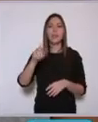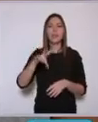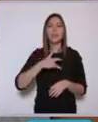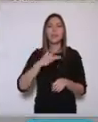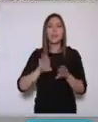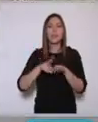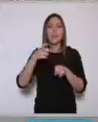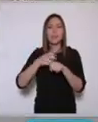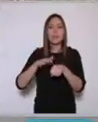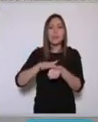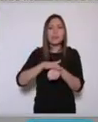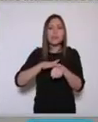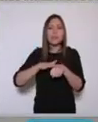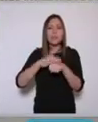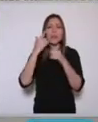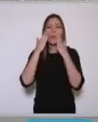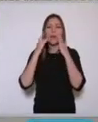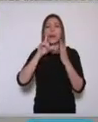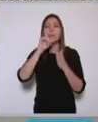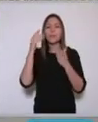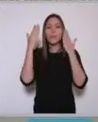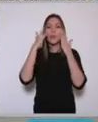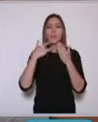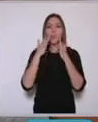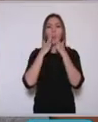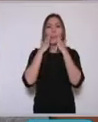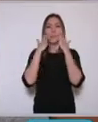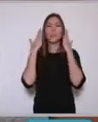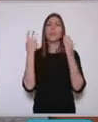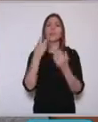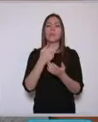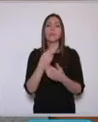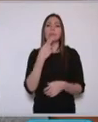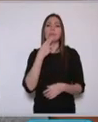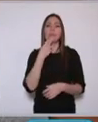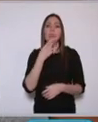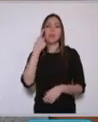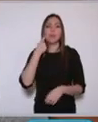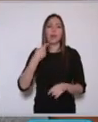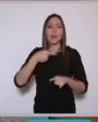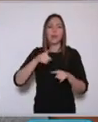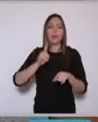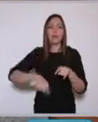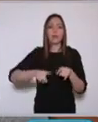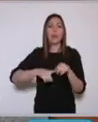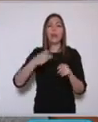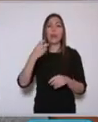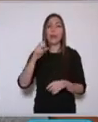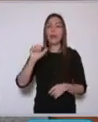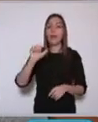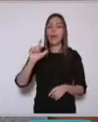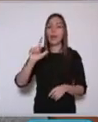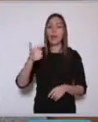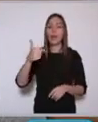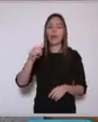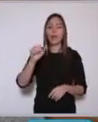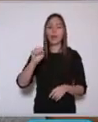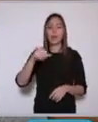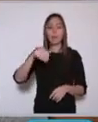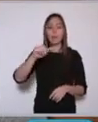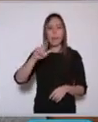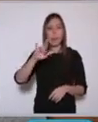Está exageradamente... Es muy sutil. Muy sutil, y la ventaja de las algas marinas, las algas